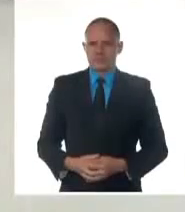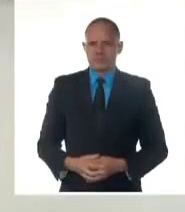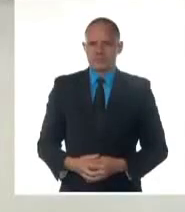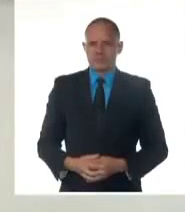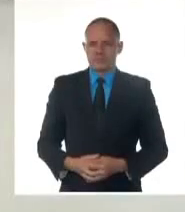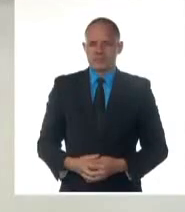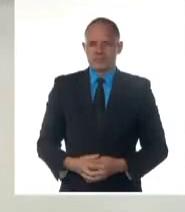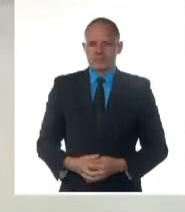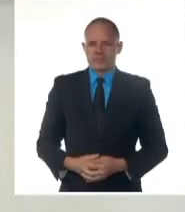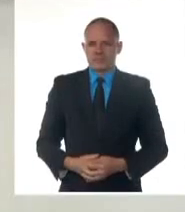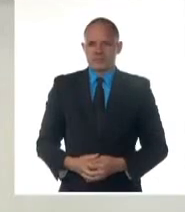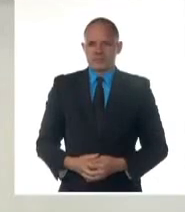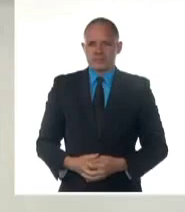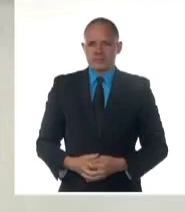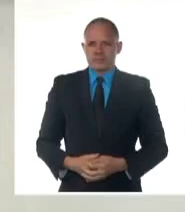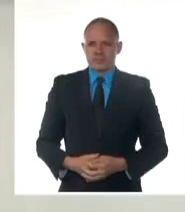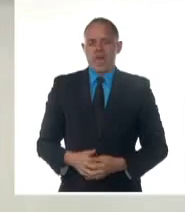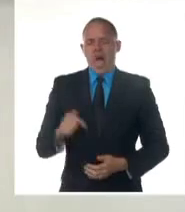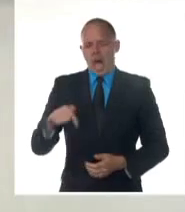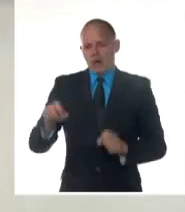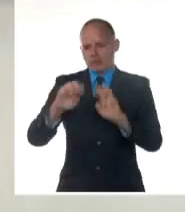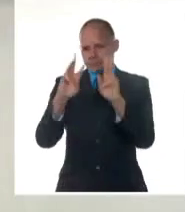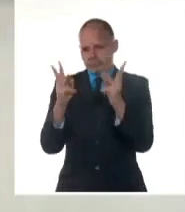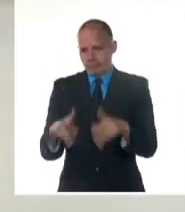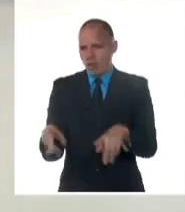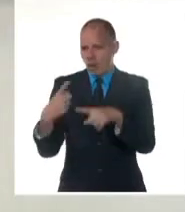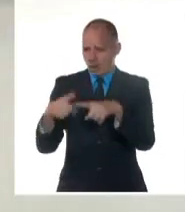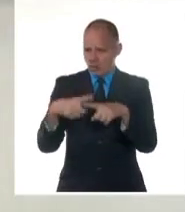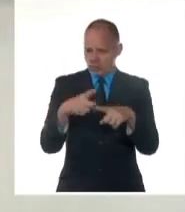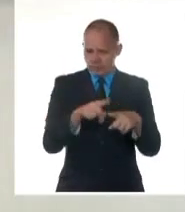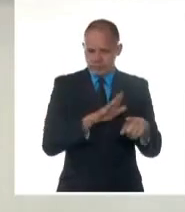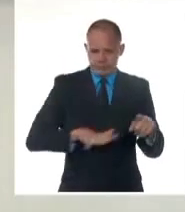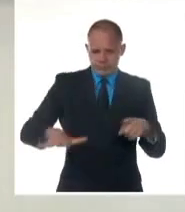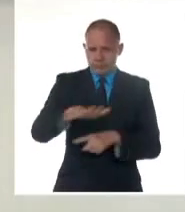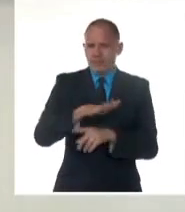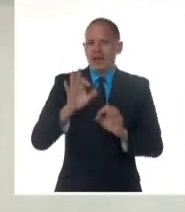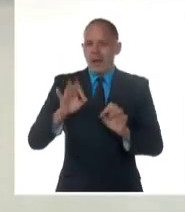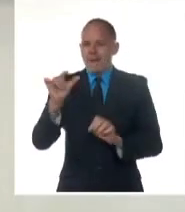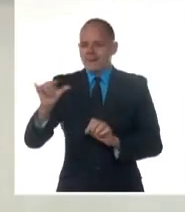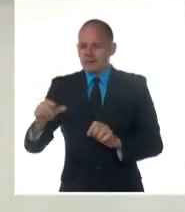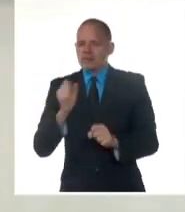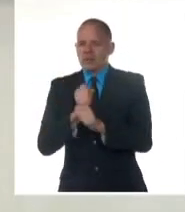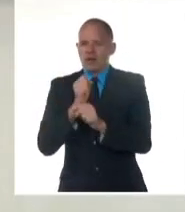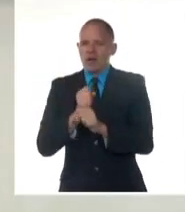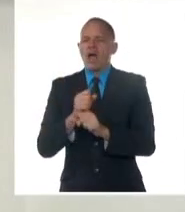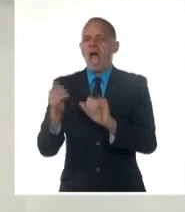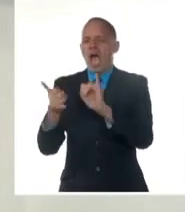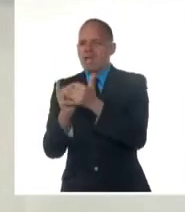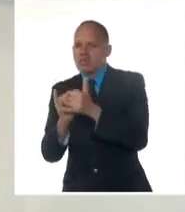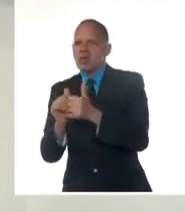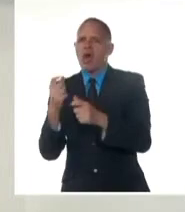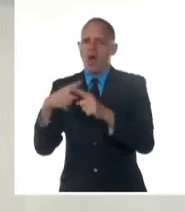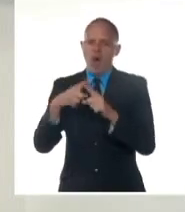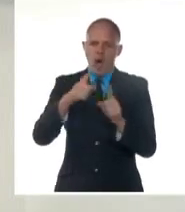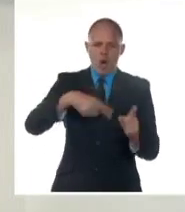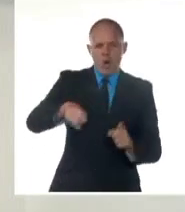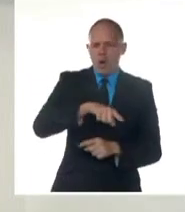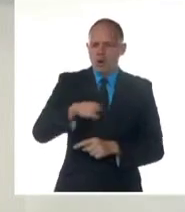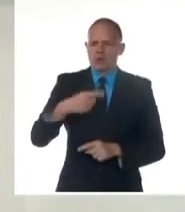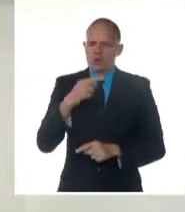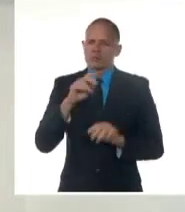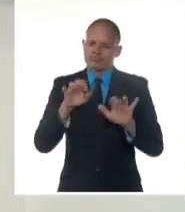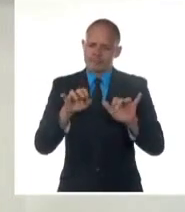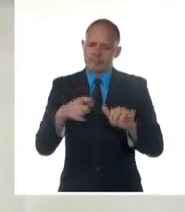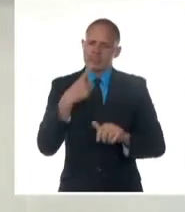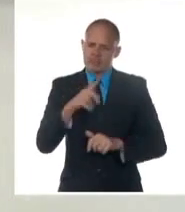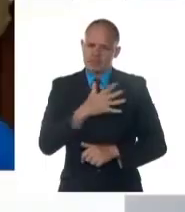A través de las plataformas digitales, directivos de la radio y la televisión y del INDER han expresado su pesar por la desaparición física de